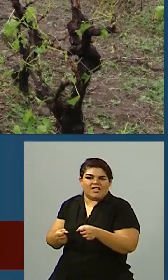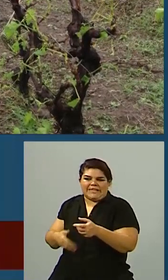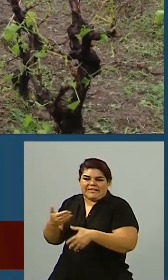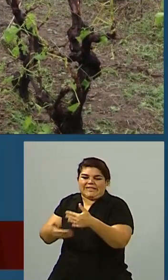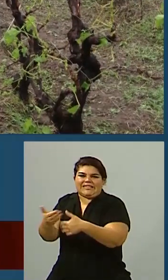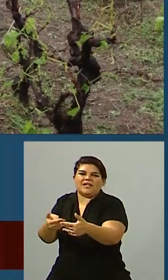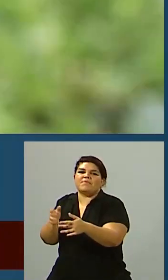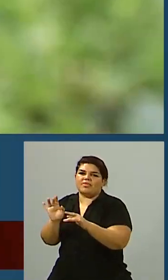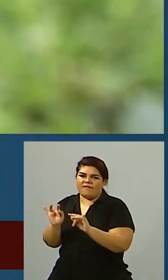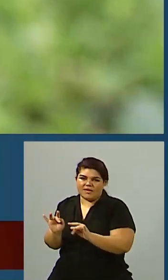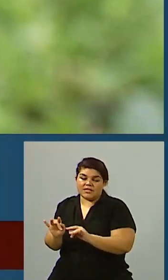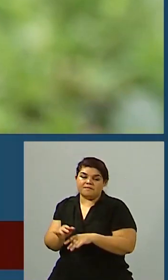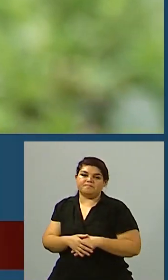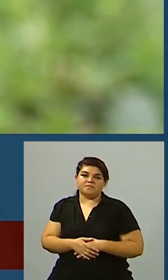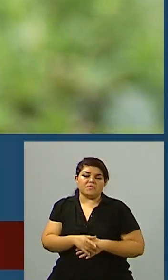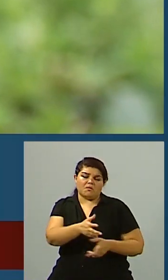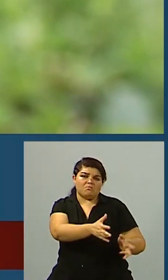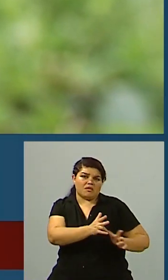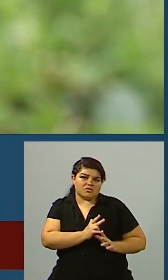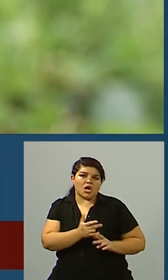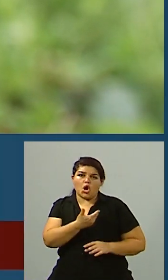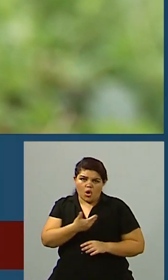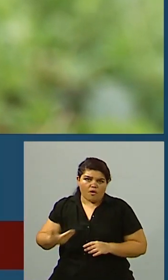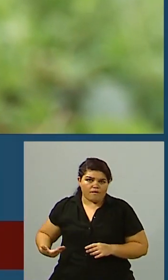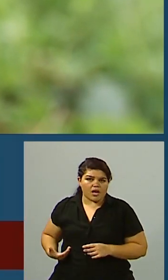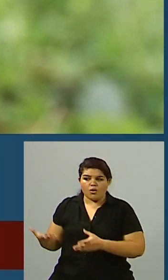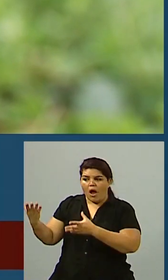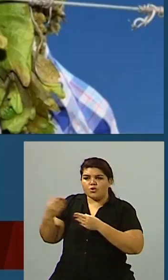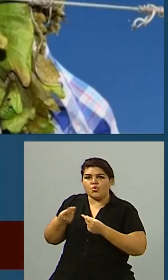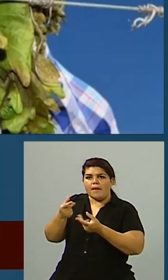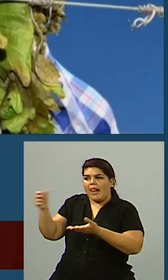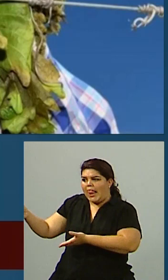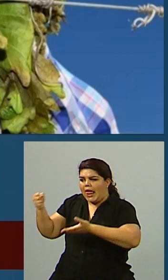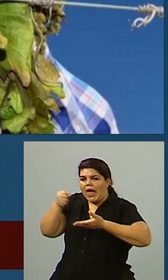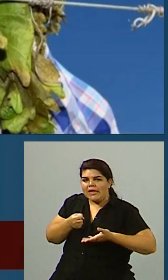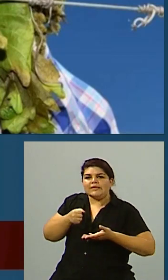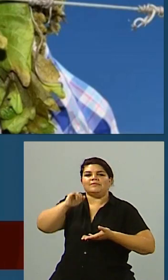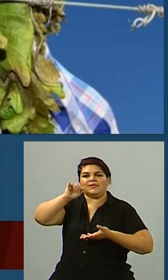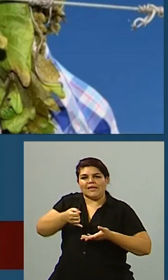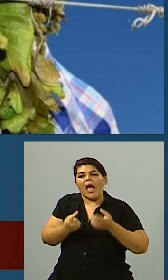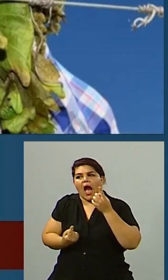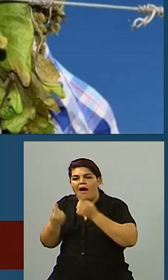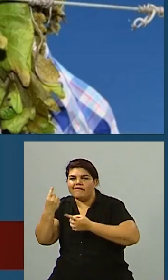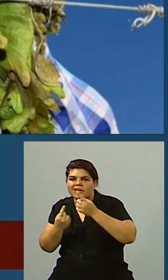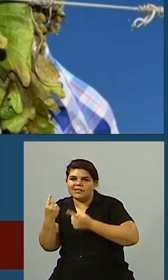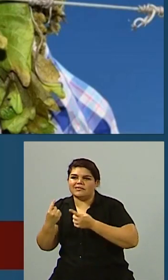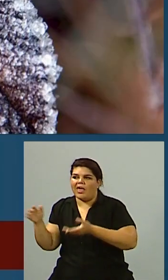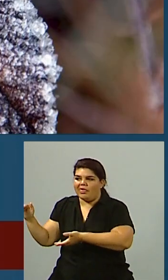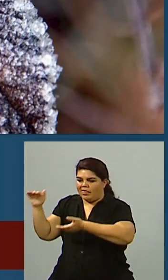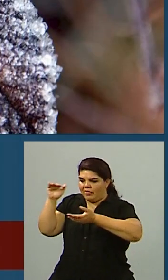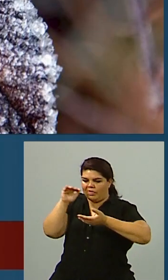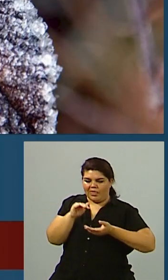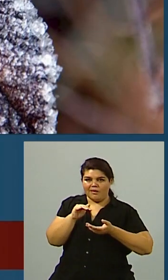ayudas del gobierno, bueno, de pronto puede haber alguna ayuda en algún tipo de producto, pero si el productor está